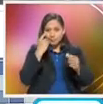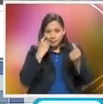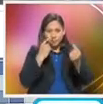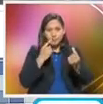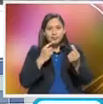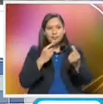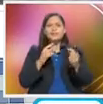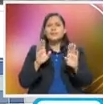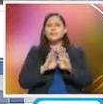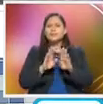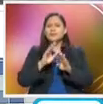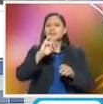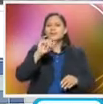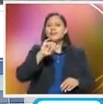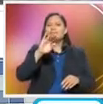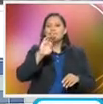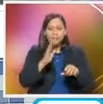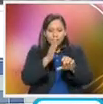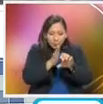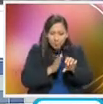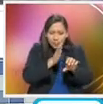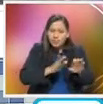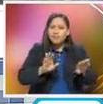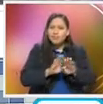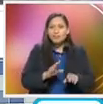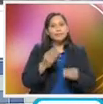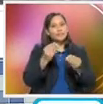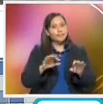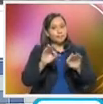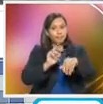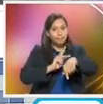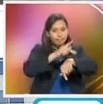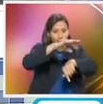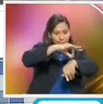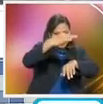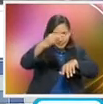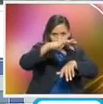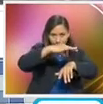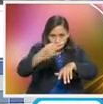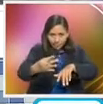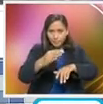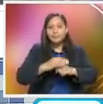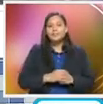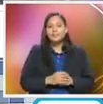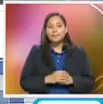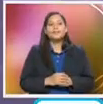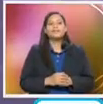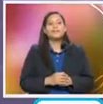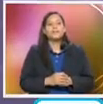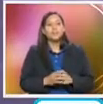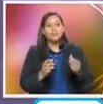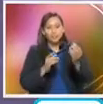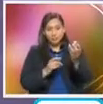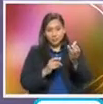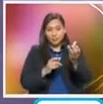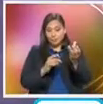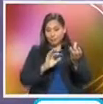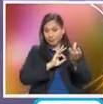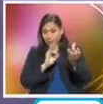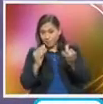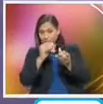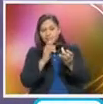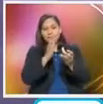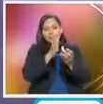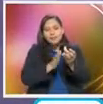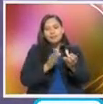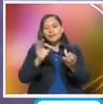jengibre. ¿Cómo rayas el jengibre? Jengibre, lo importante es quitarle la piel de encima, ¿sí? La pelamos un poquito. Ok. Y entonces ahí podemos poner unas